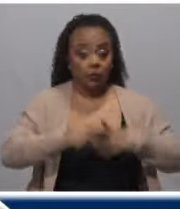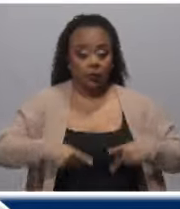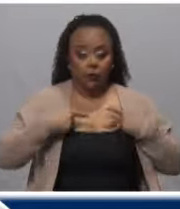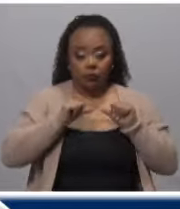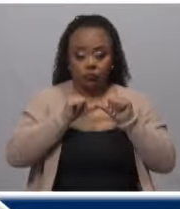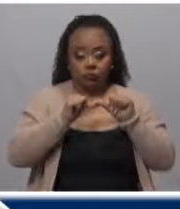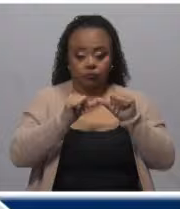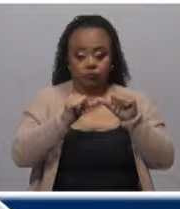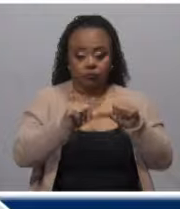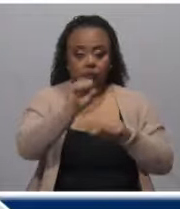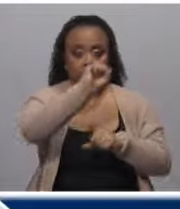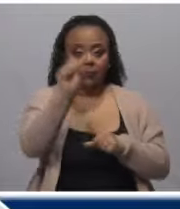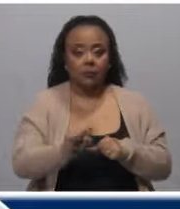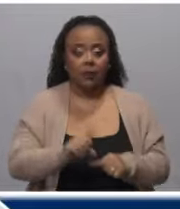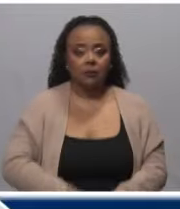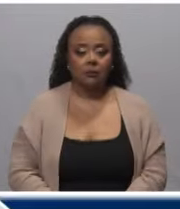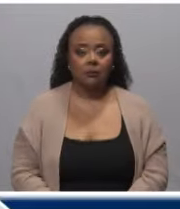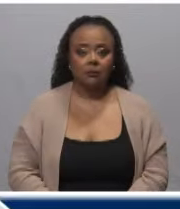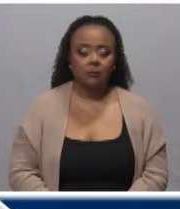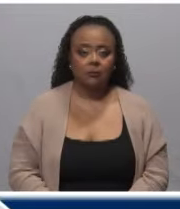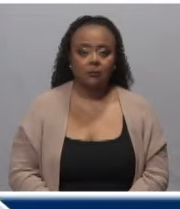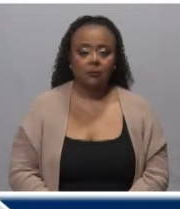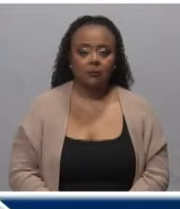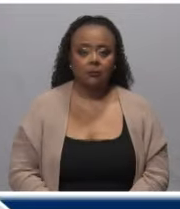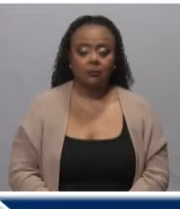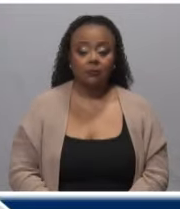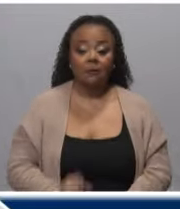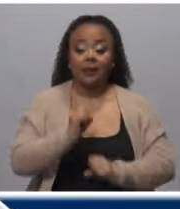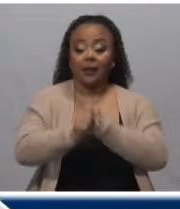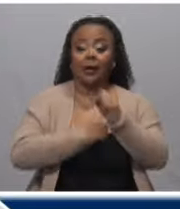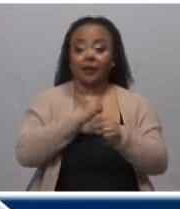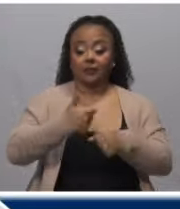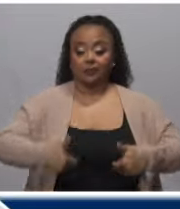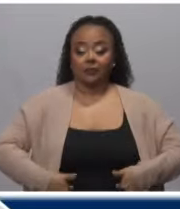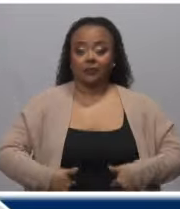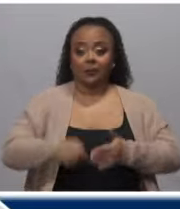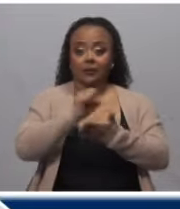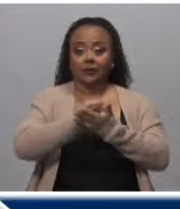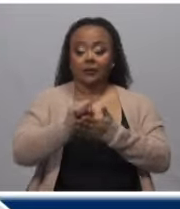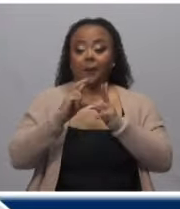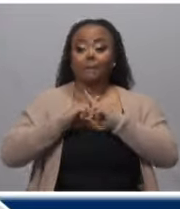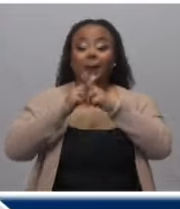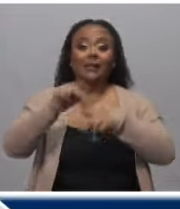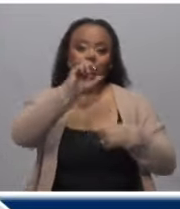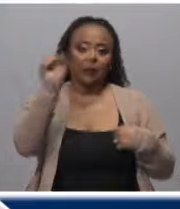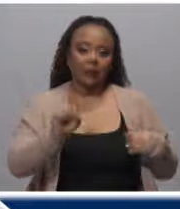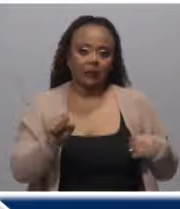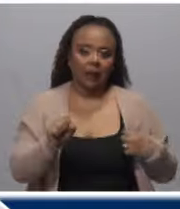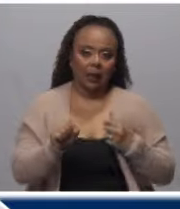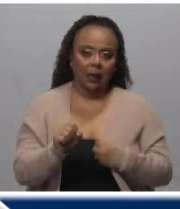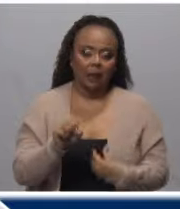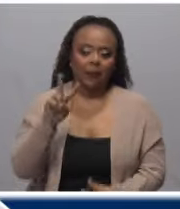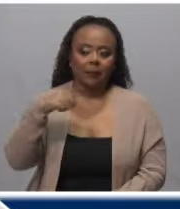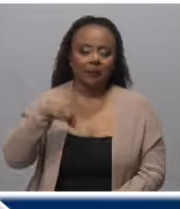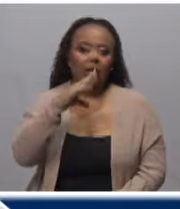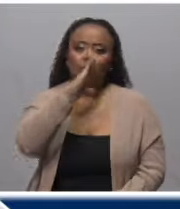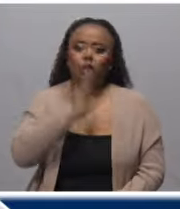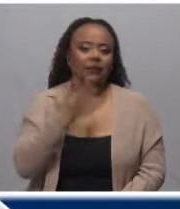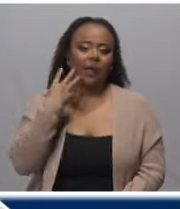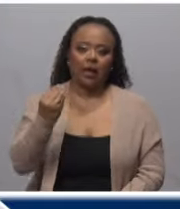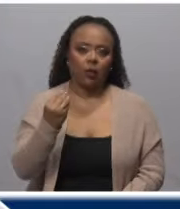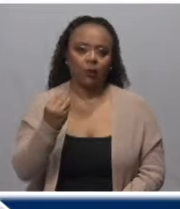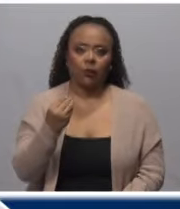saprisa toda la vida ha estado en el saprisa el año que dirigió Santos fue a préstamo de saprisa correcto o sea Vladimir nunca ha salido de esa